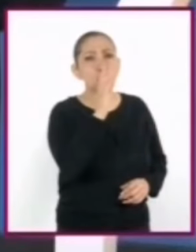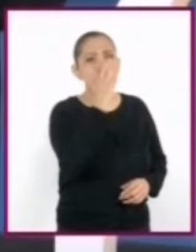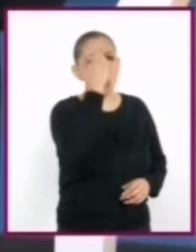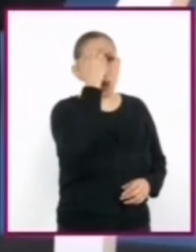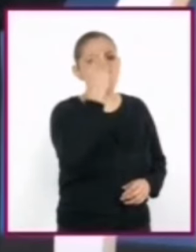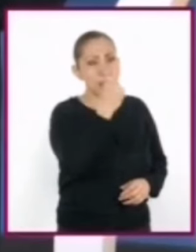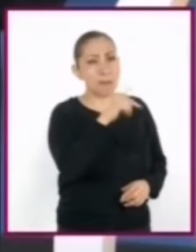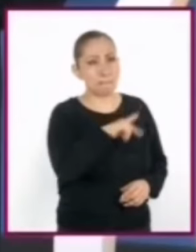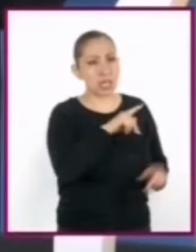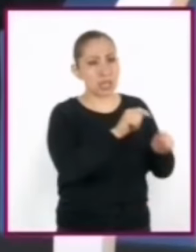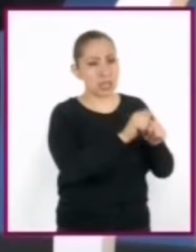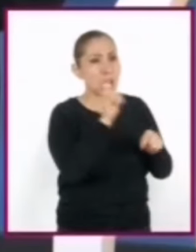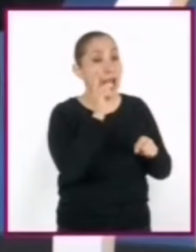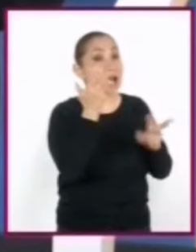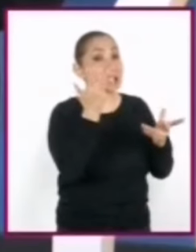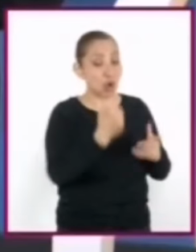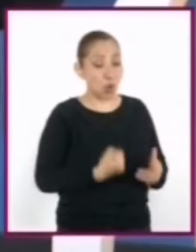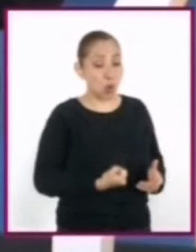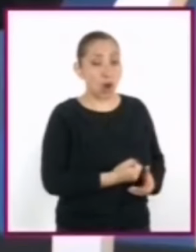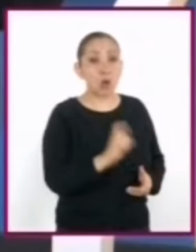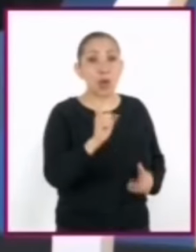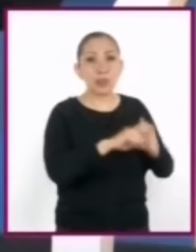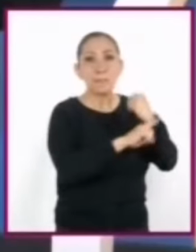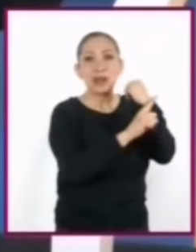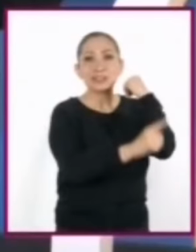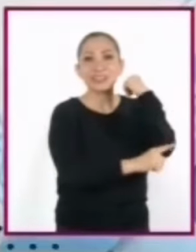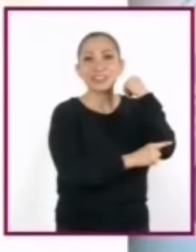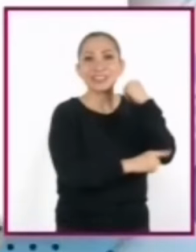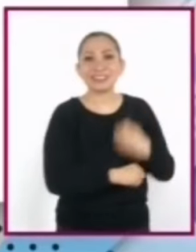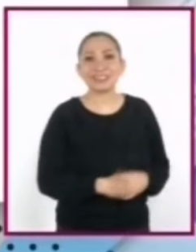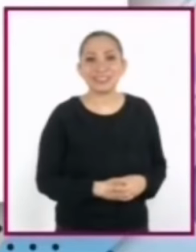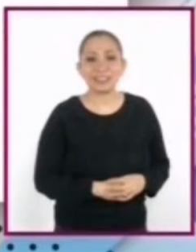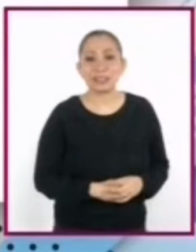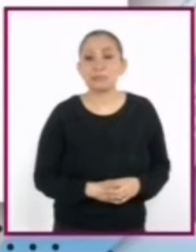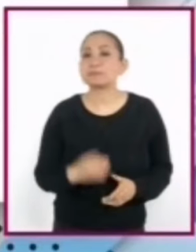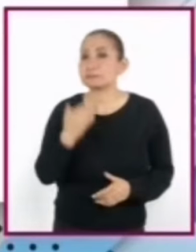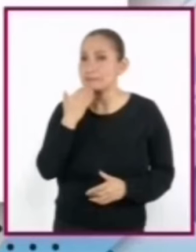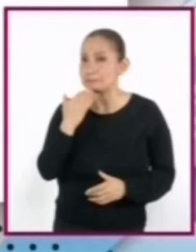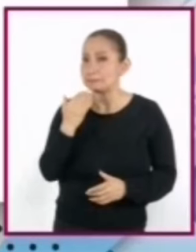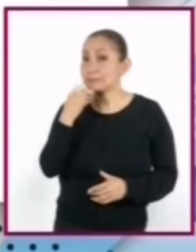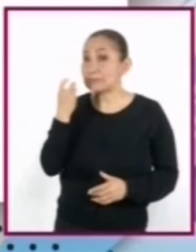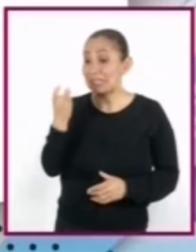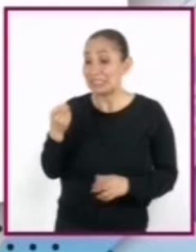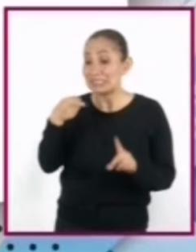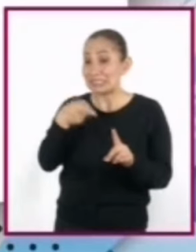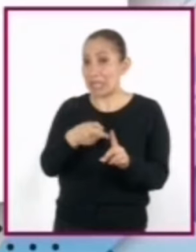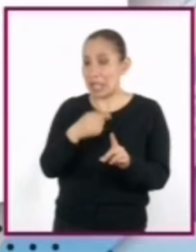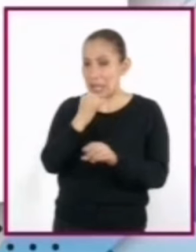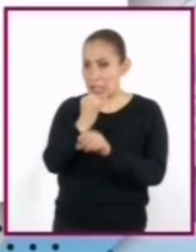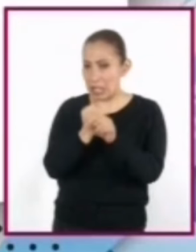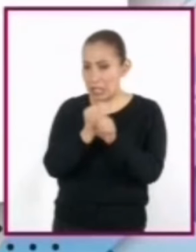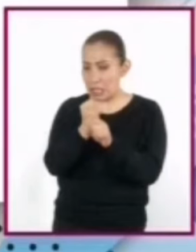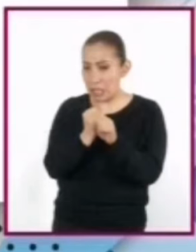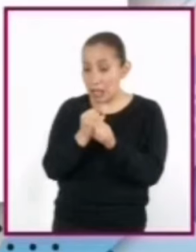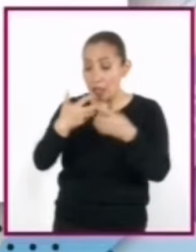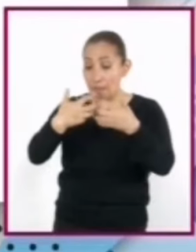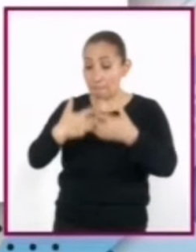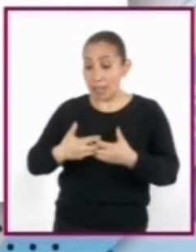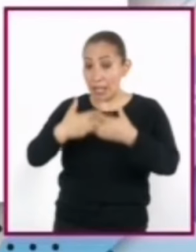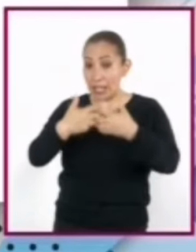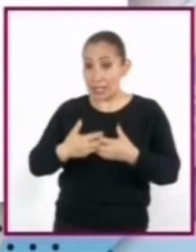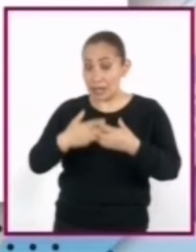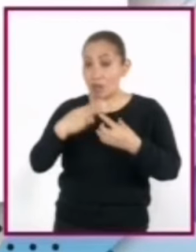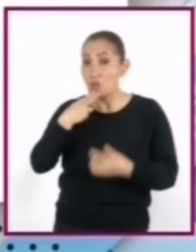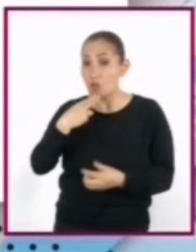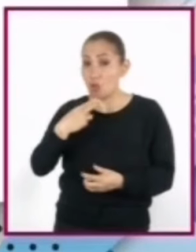recuerdo que a una de mis tías le realizaron uno cuando estaba embarazada. Muy bien, en este tipo de estudios, el aparato que